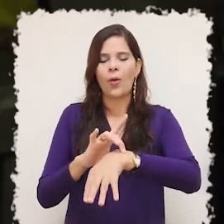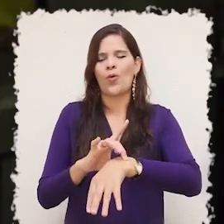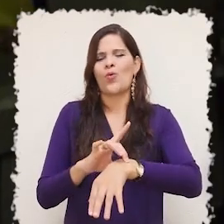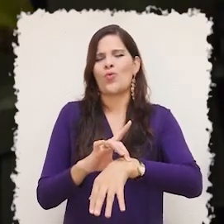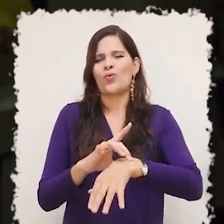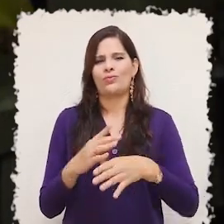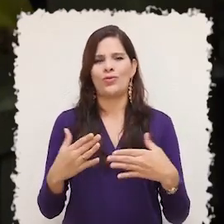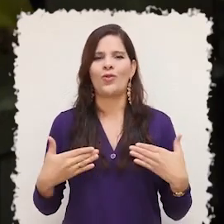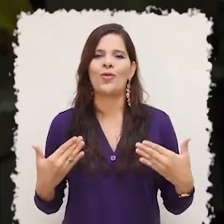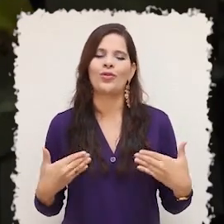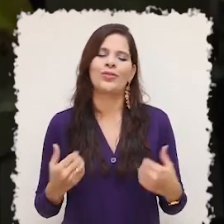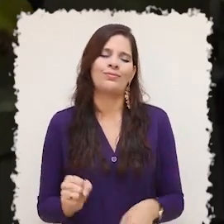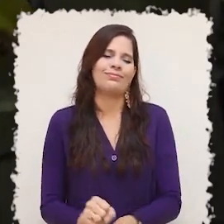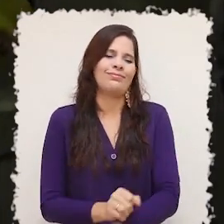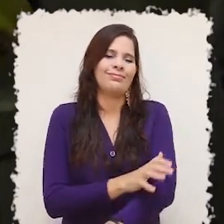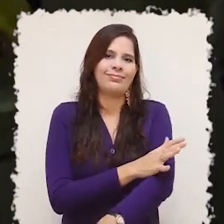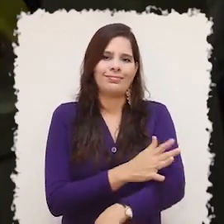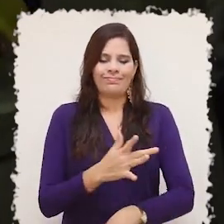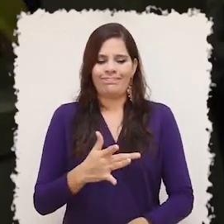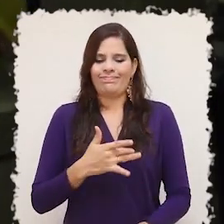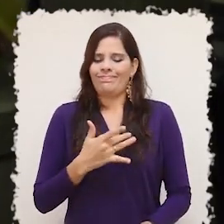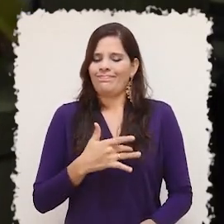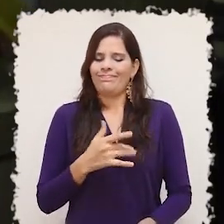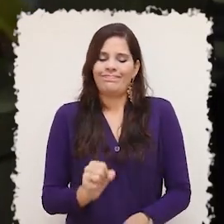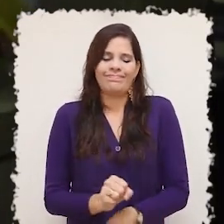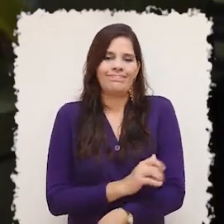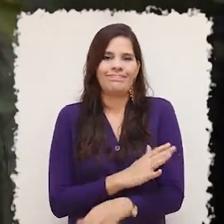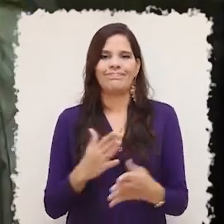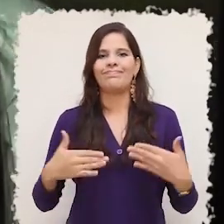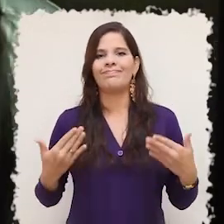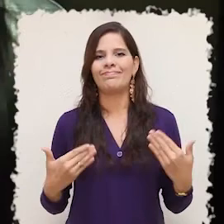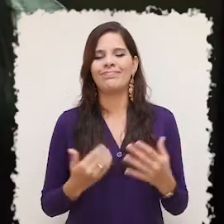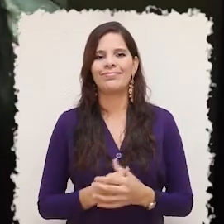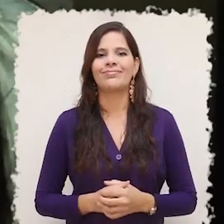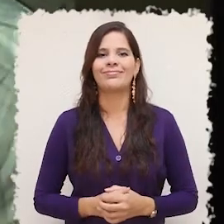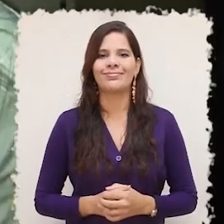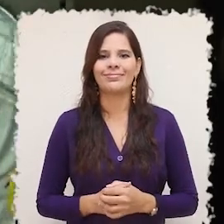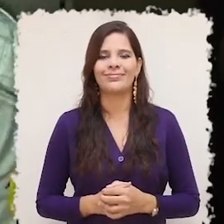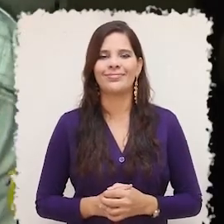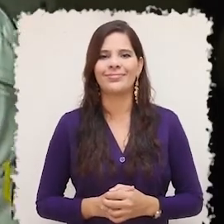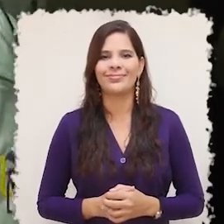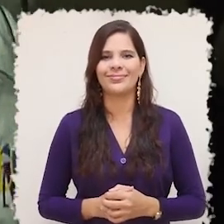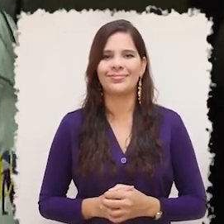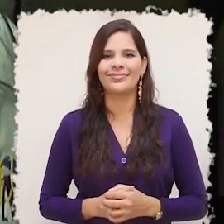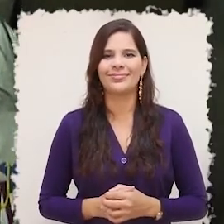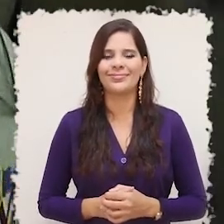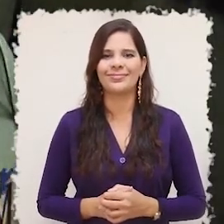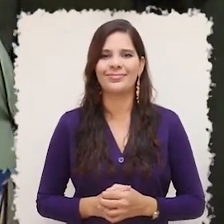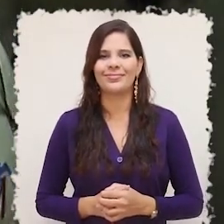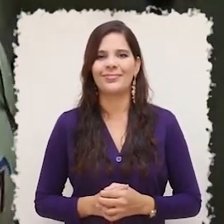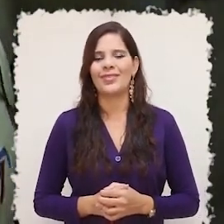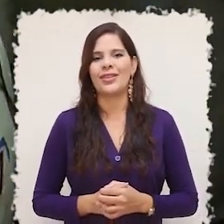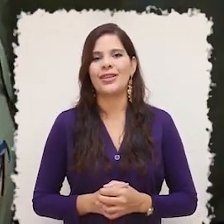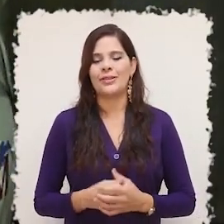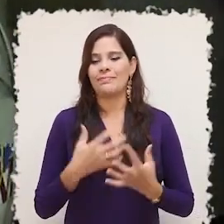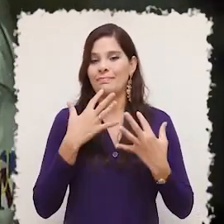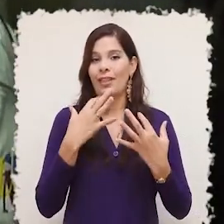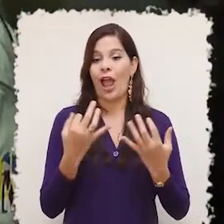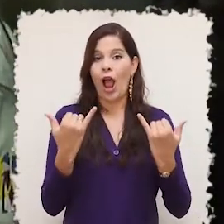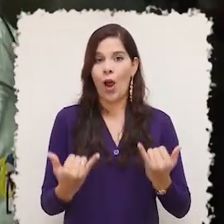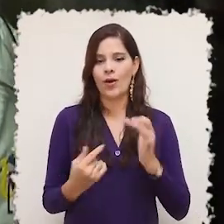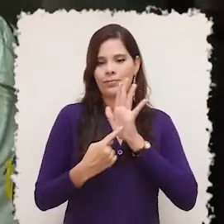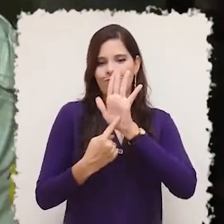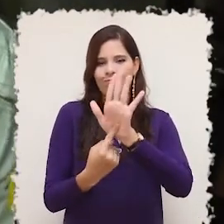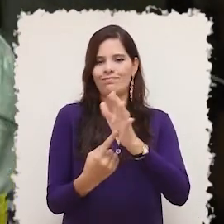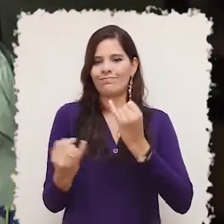interno es una sensación que indescriptible. Fundamentales para todo esto y eso es lo que vamos a